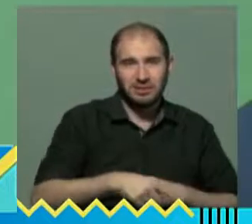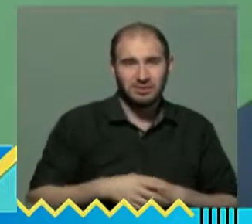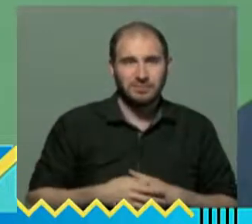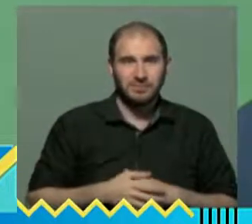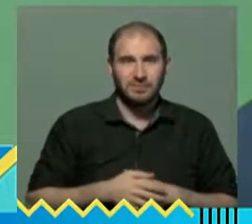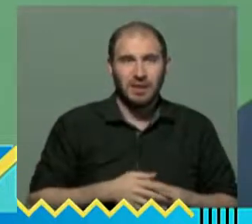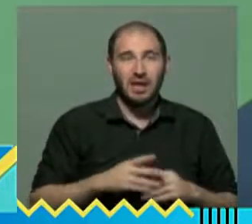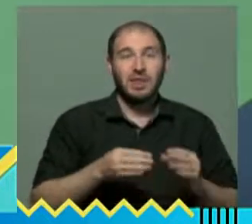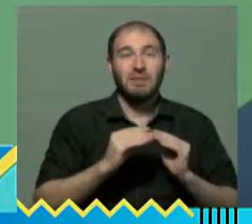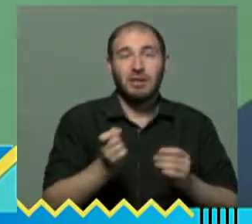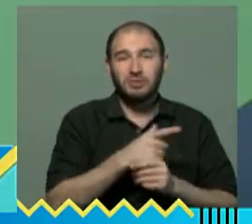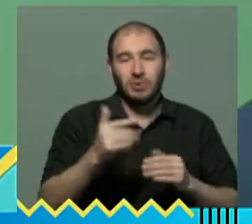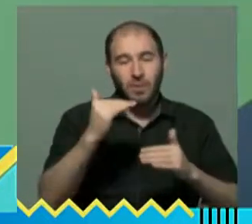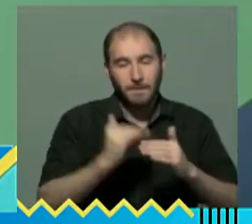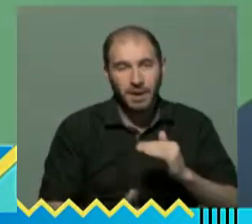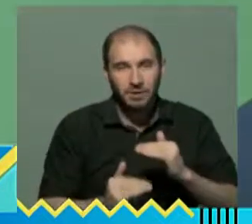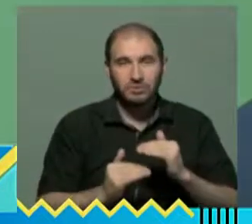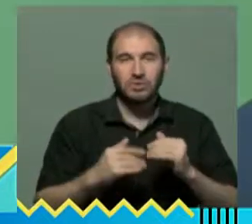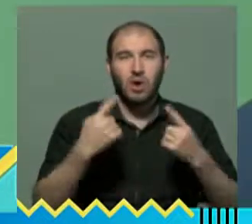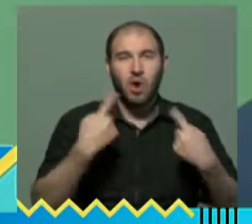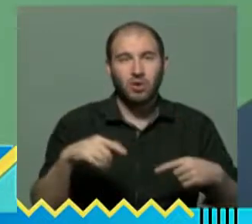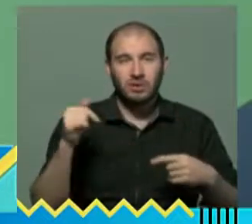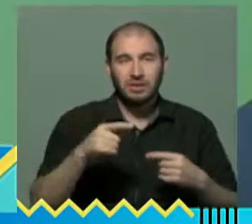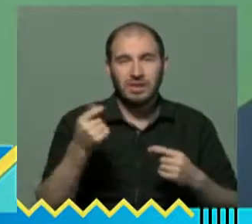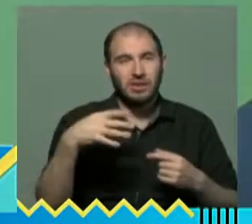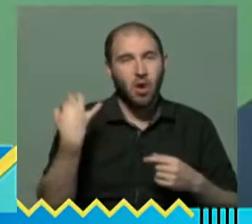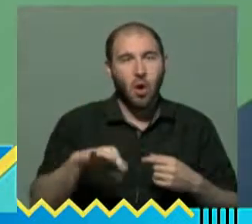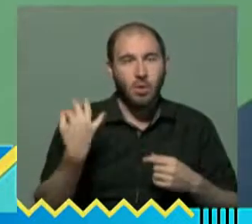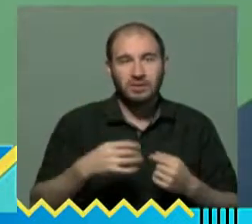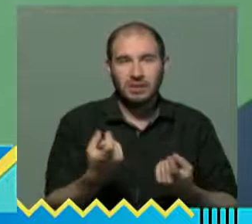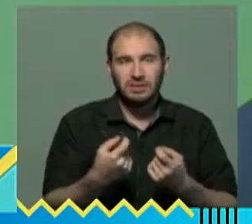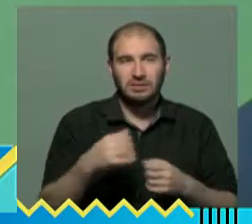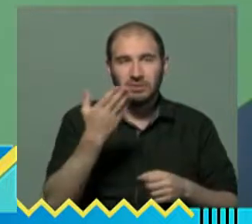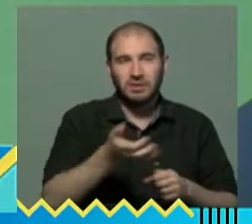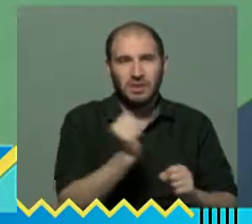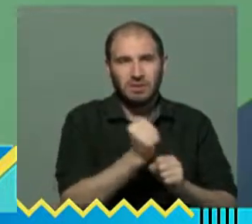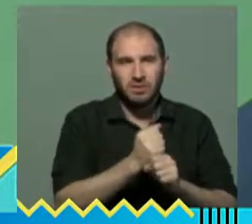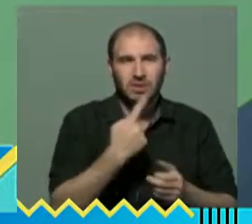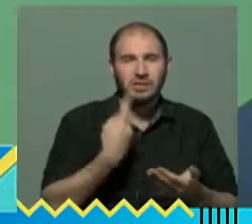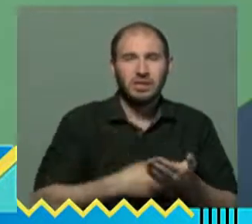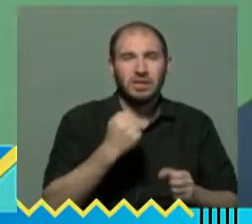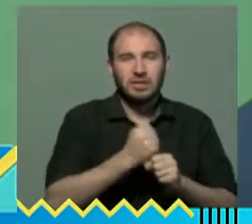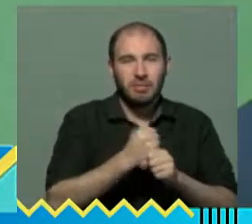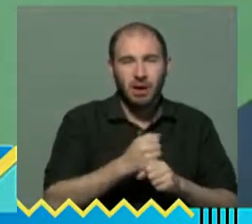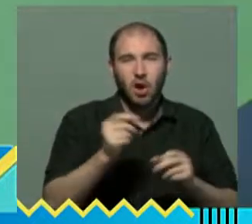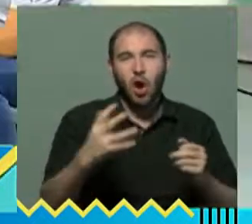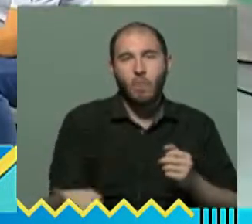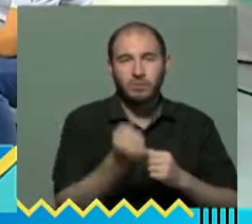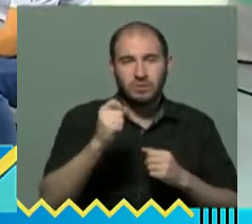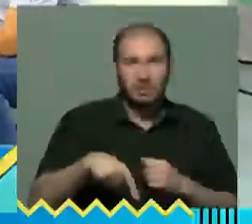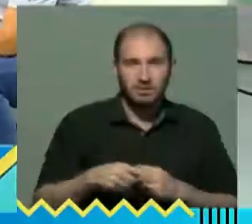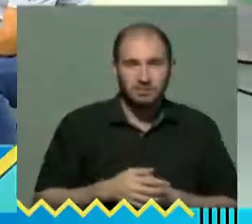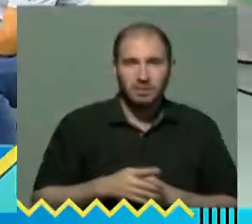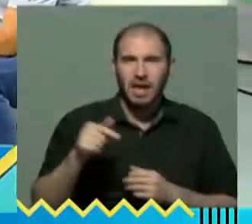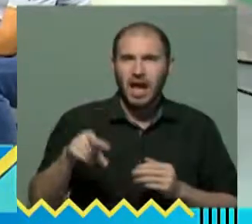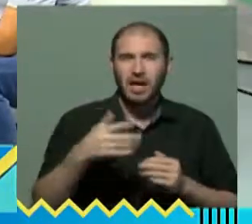Las paritarias a la baja son un factor que hace casi obligatoria la necesidad del trabajador de seguir trabajando frente a esta oportunidad, digamos. Bueno,